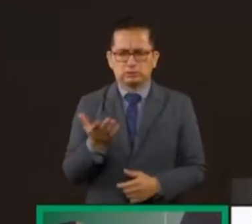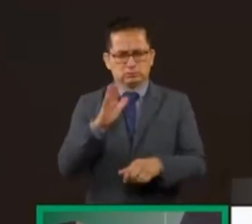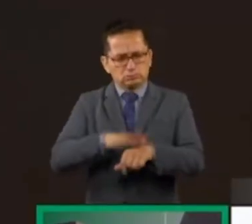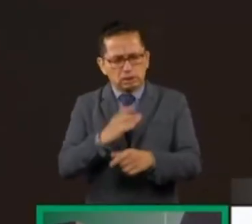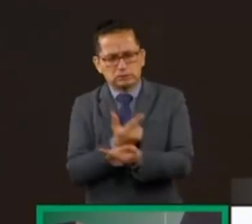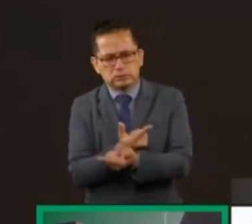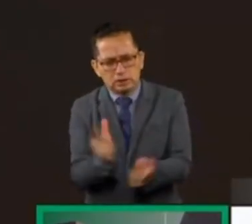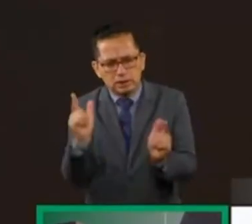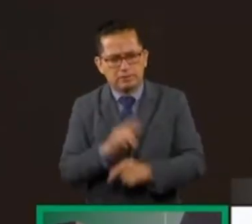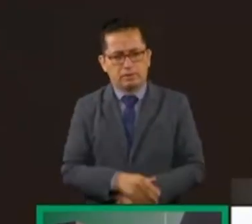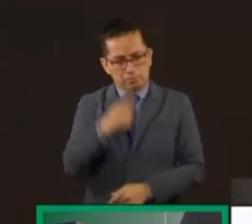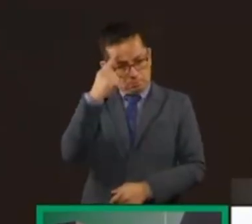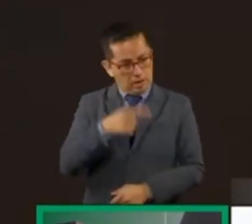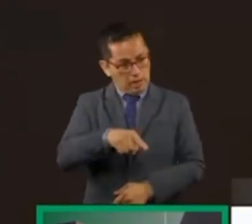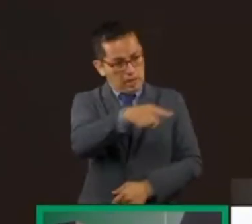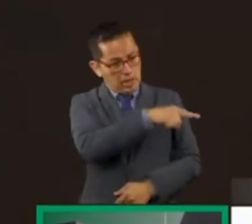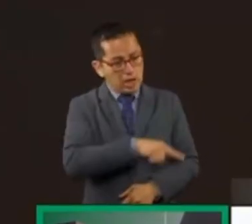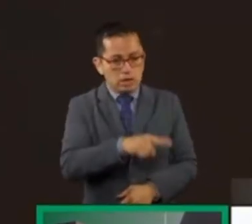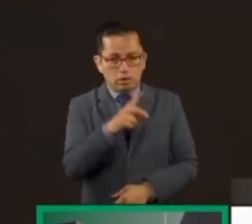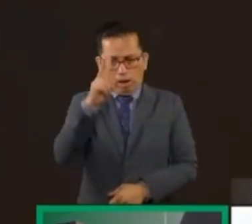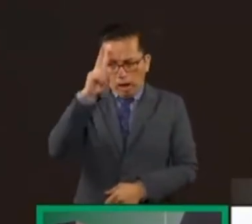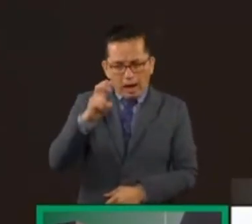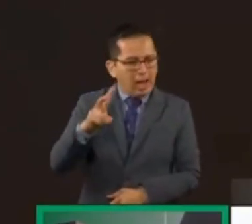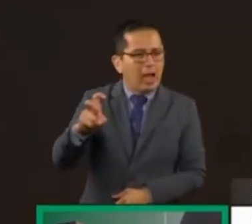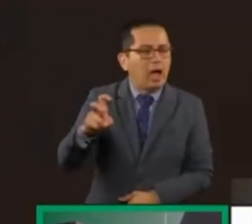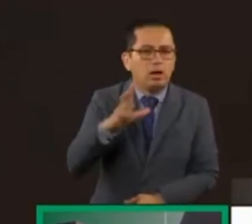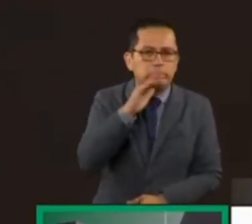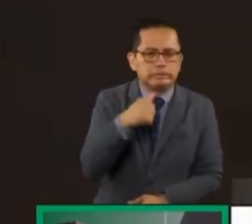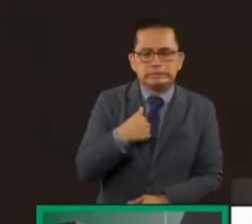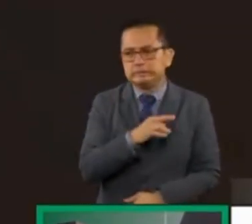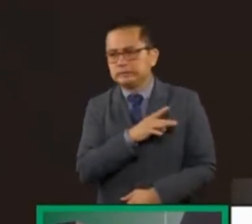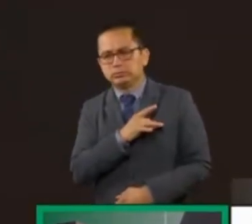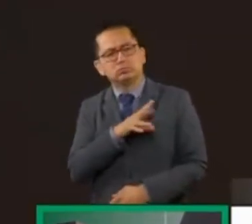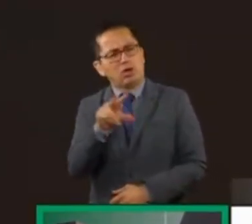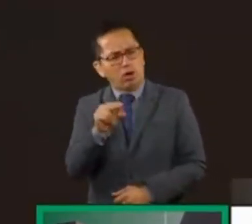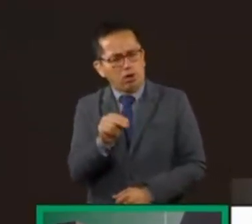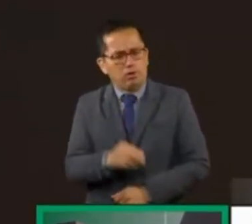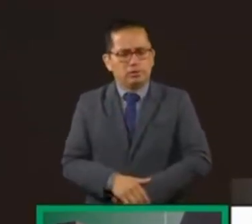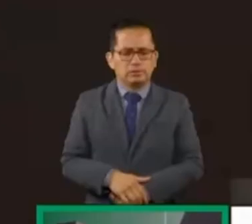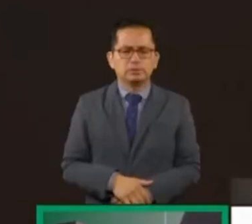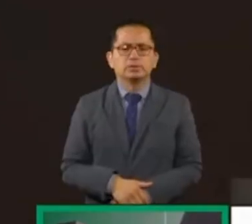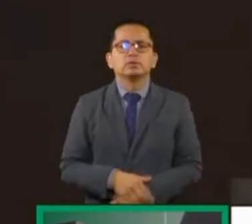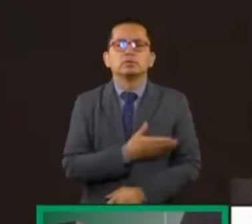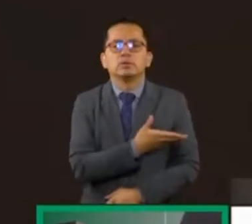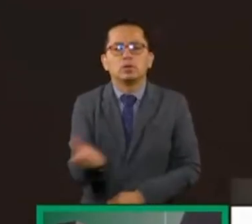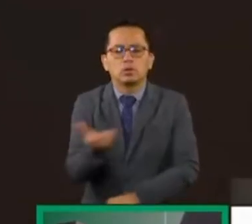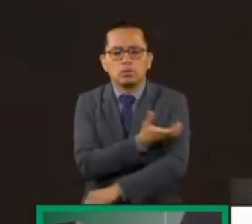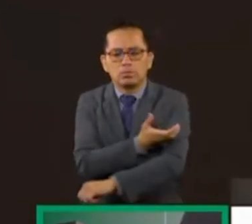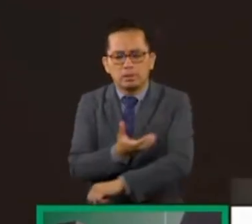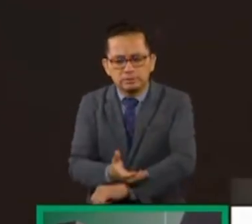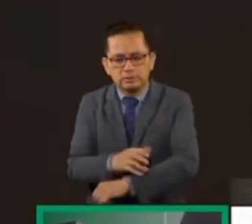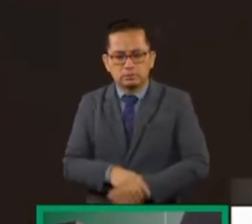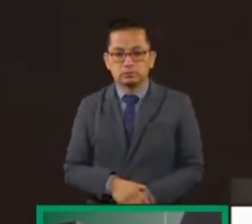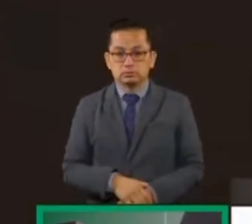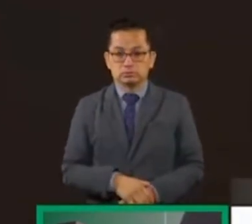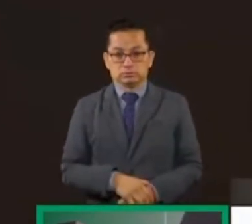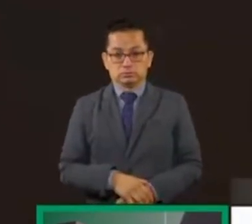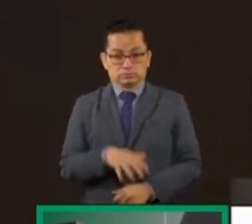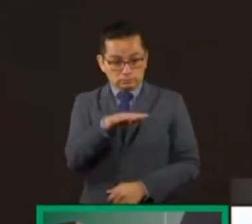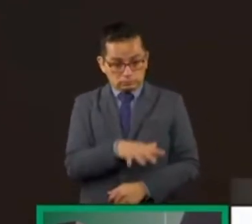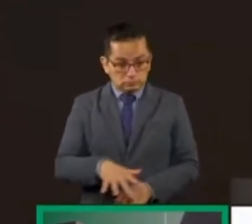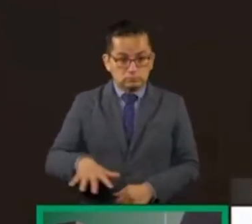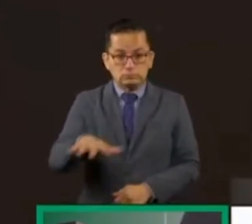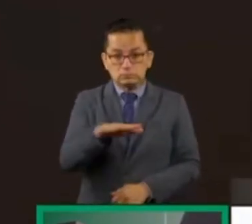sea más fuerte que temer. Compañeras y compañeros, no nos equivoquemos, la paz no se construye